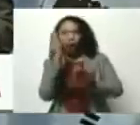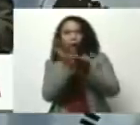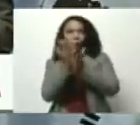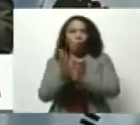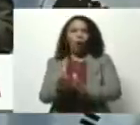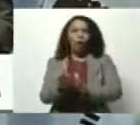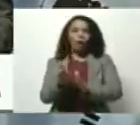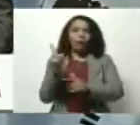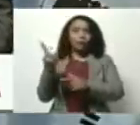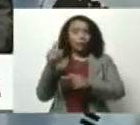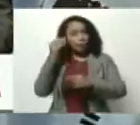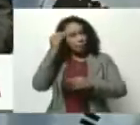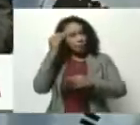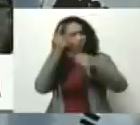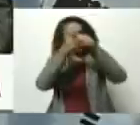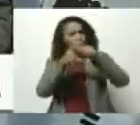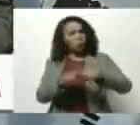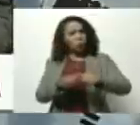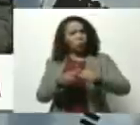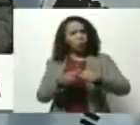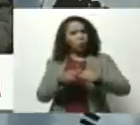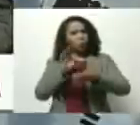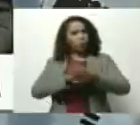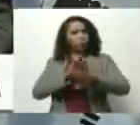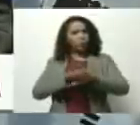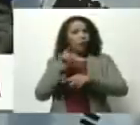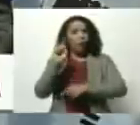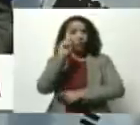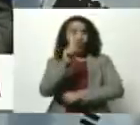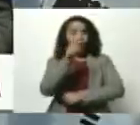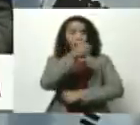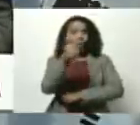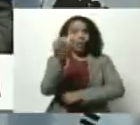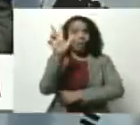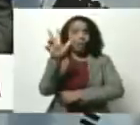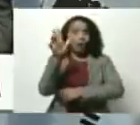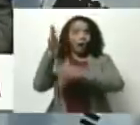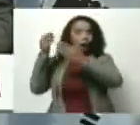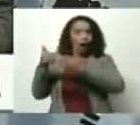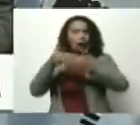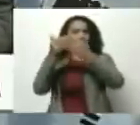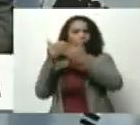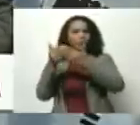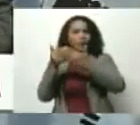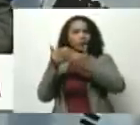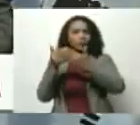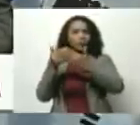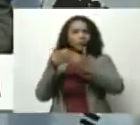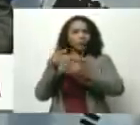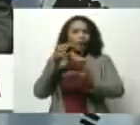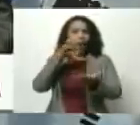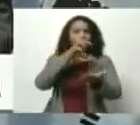Calculen lo que implica todo esto. Uno de cada tres estudiantes encuestados en